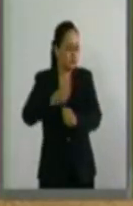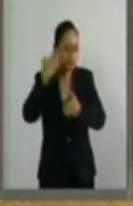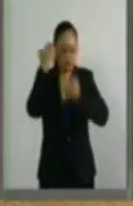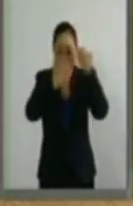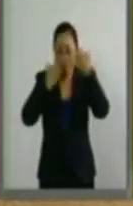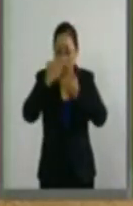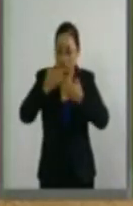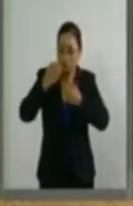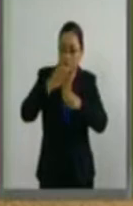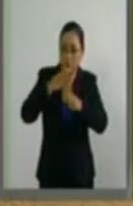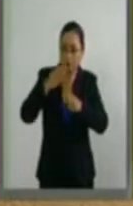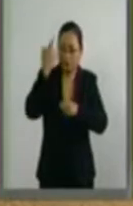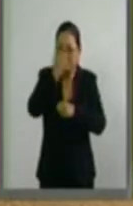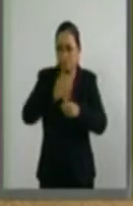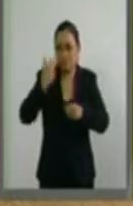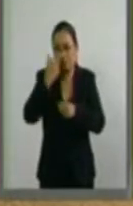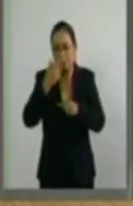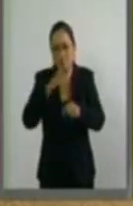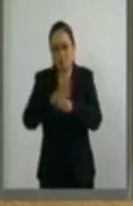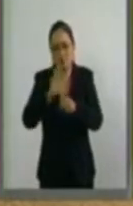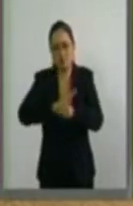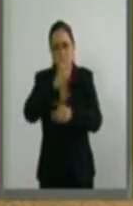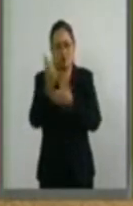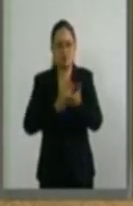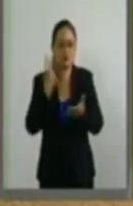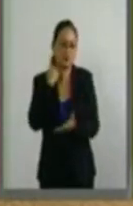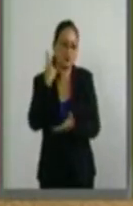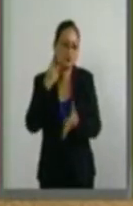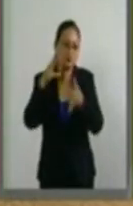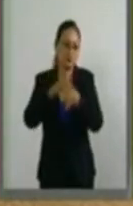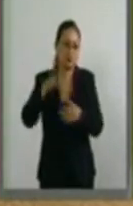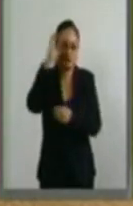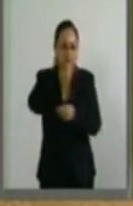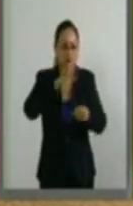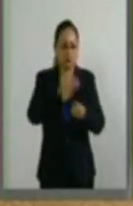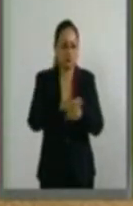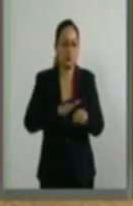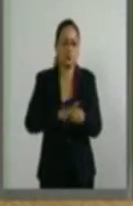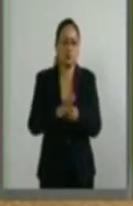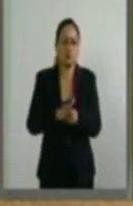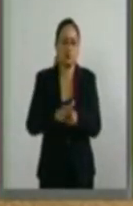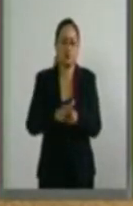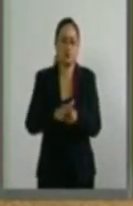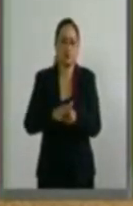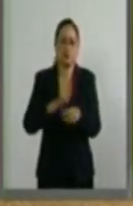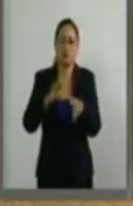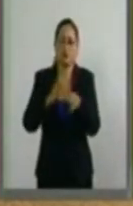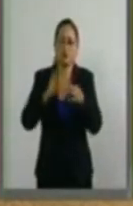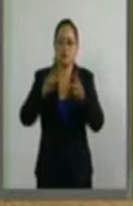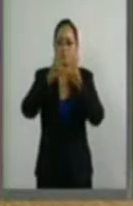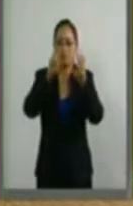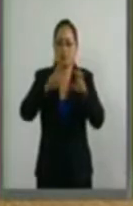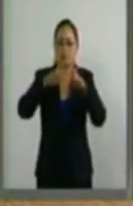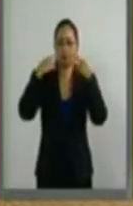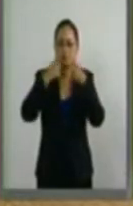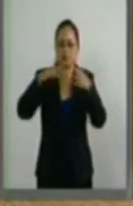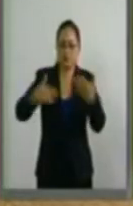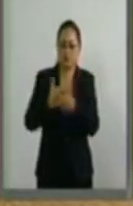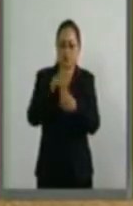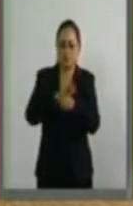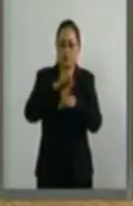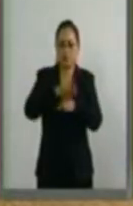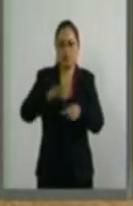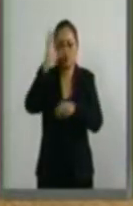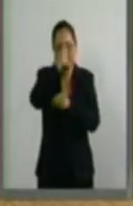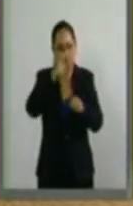análisis y evaluación de las políticas públicas culturales, denominada Reunión Nacional de Cultura, que